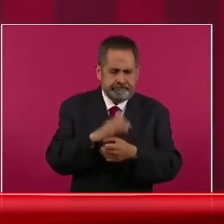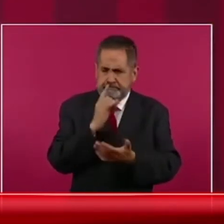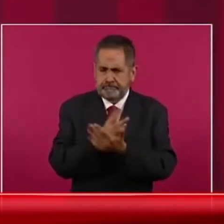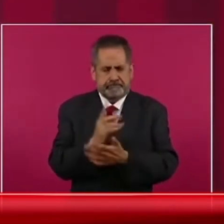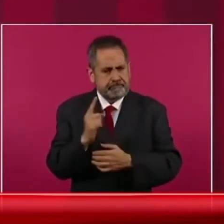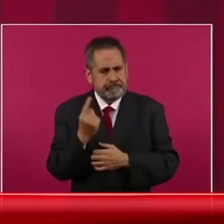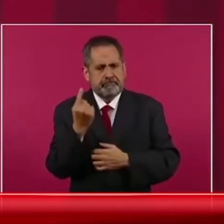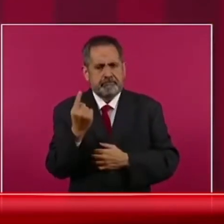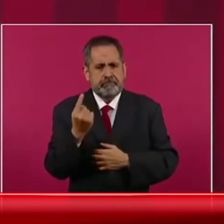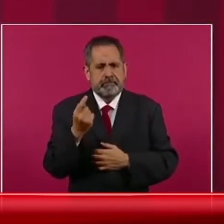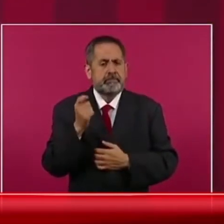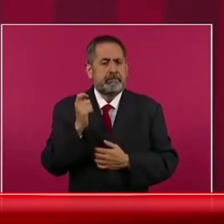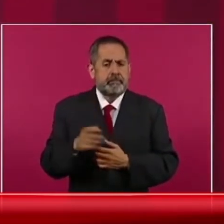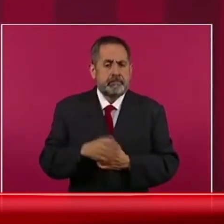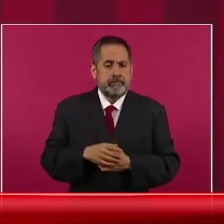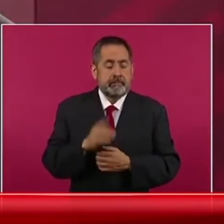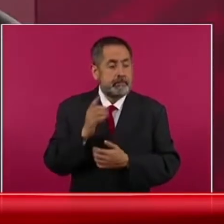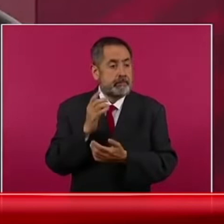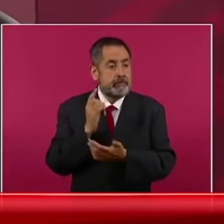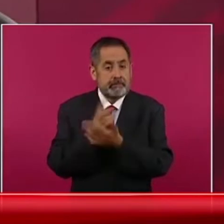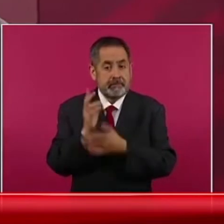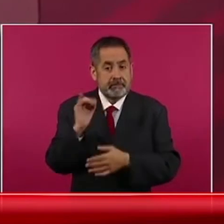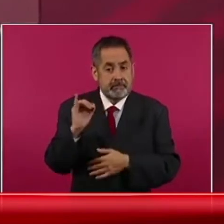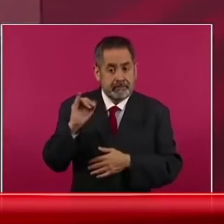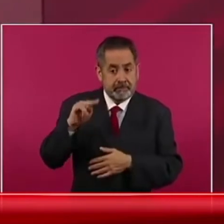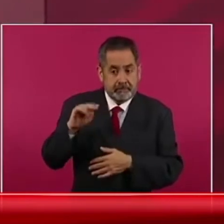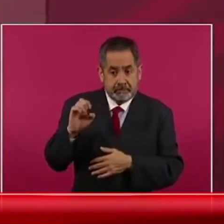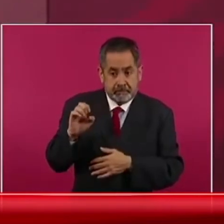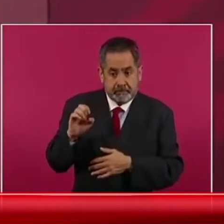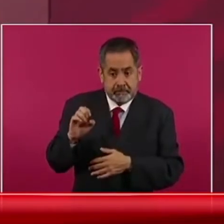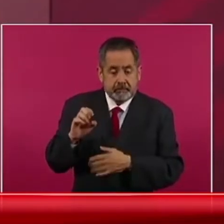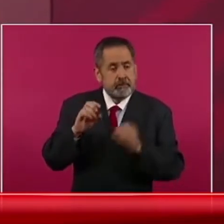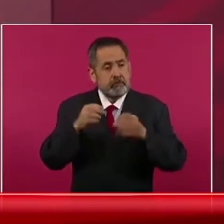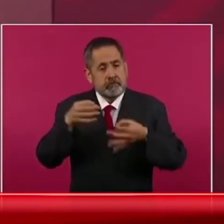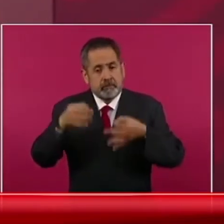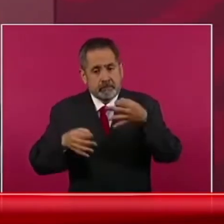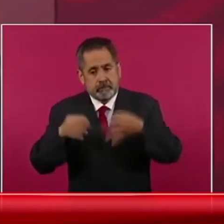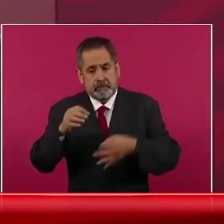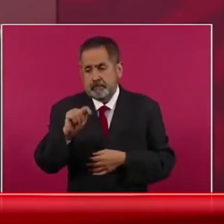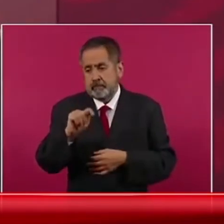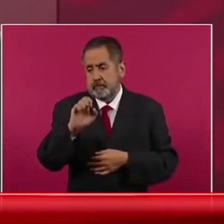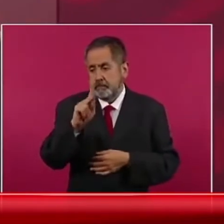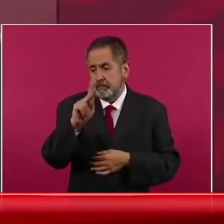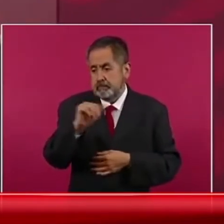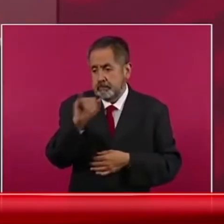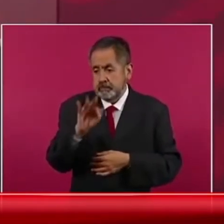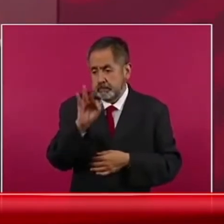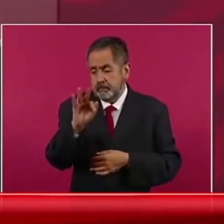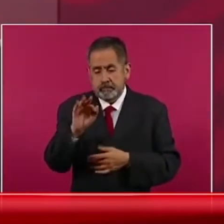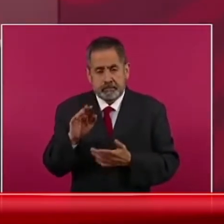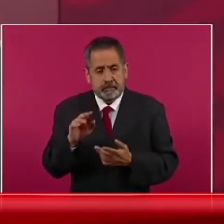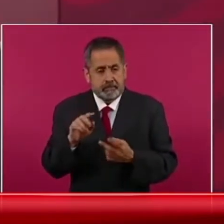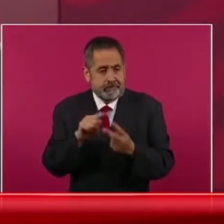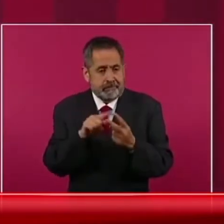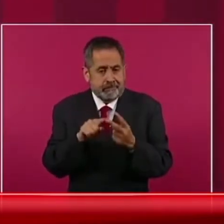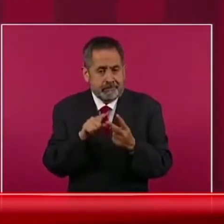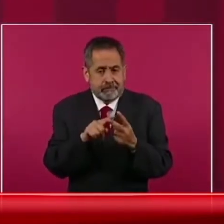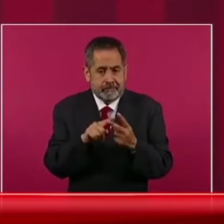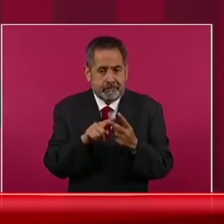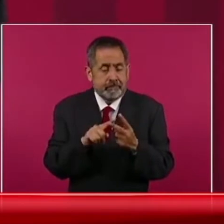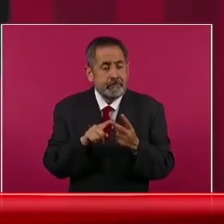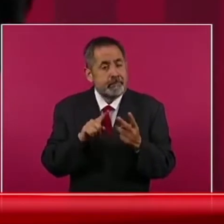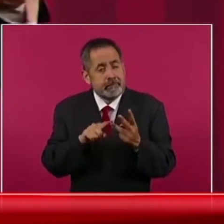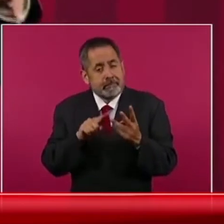porque no solo es el INE o el Tribunal Electoral Federal, en